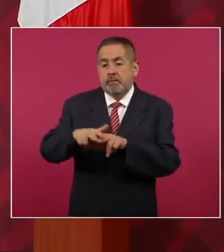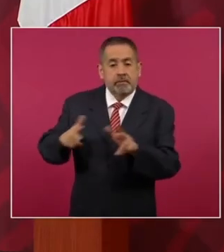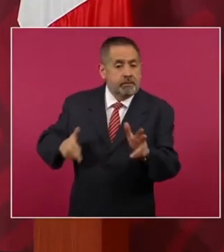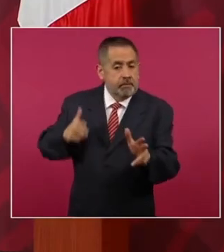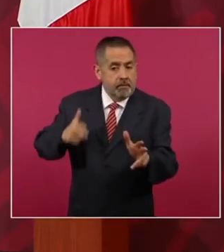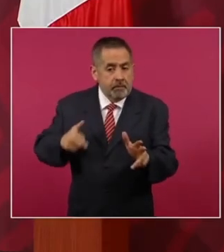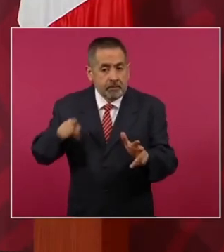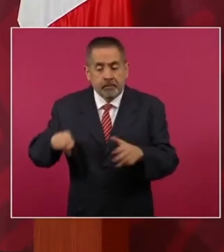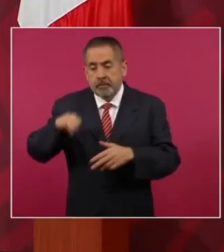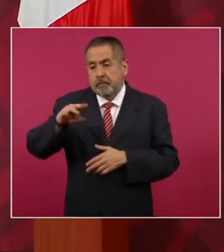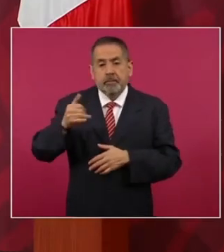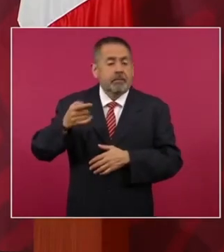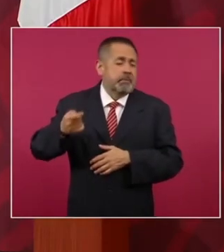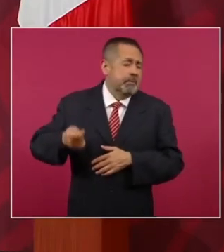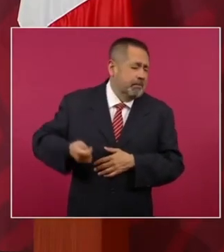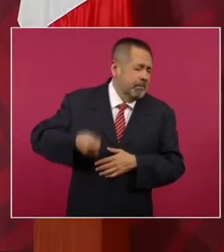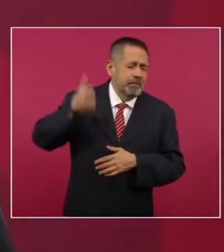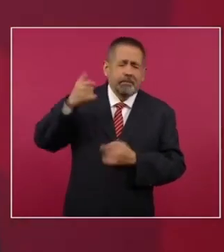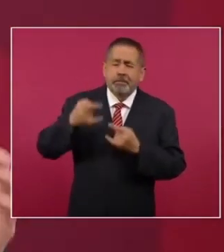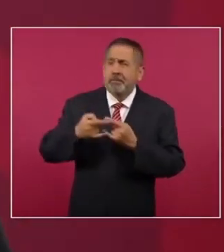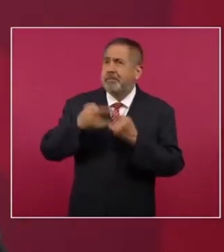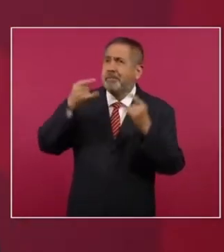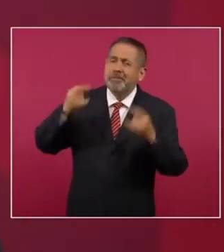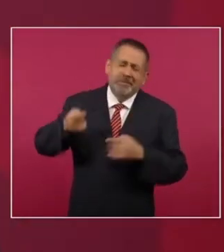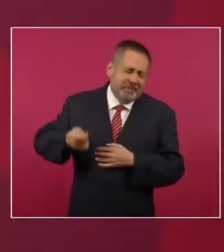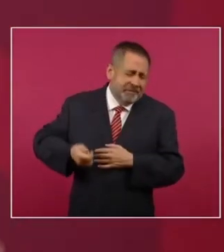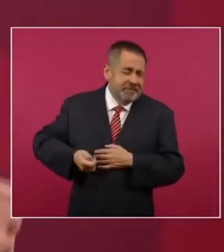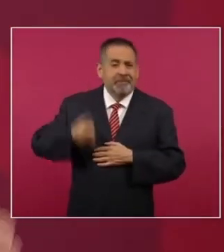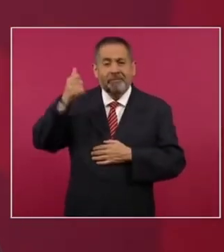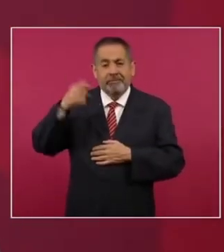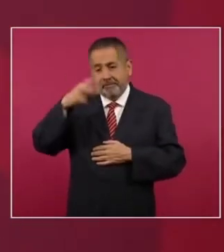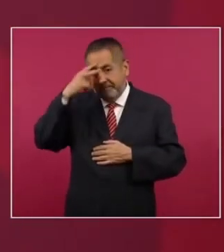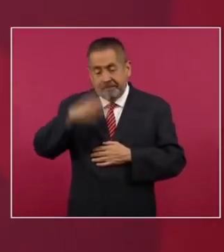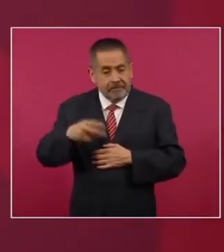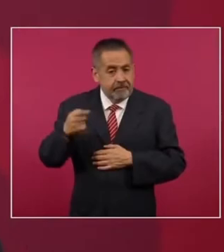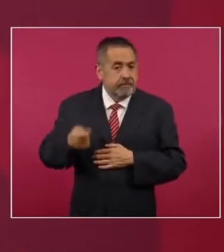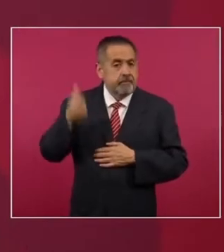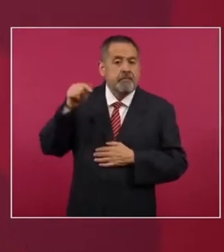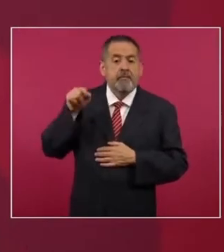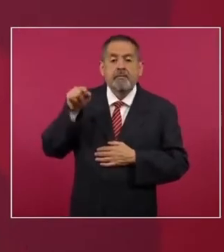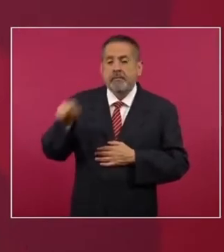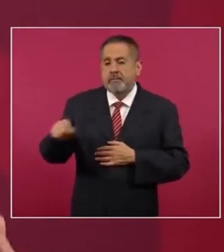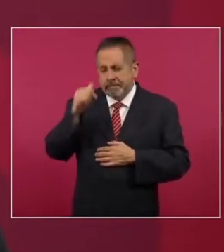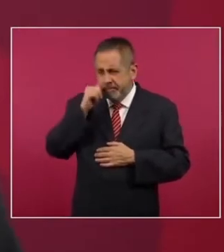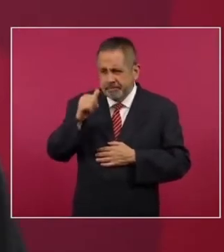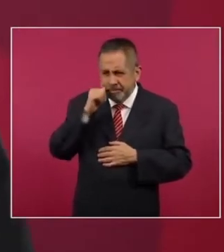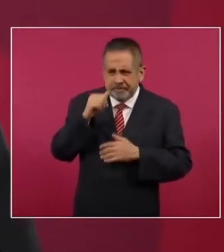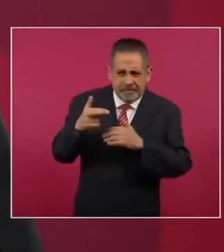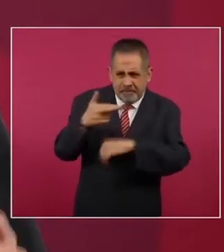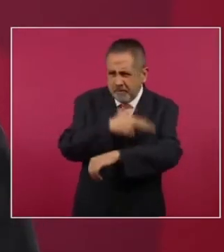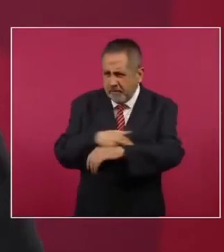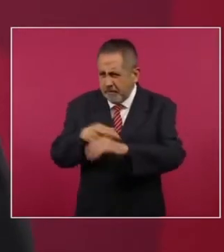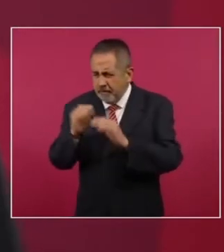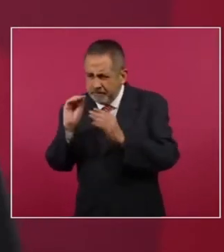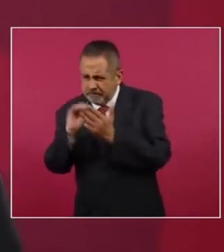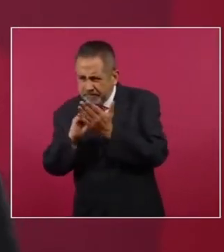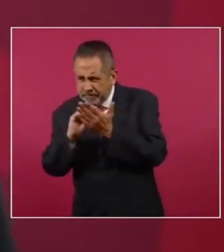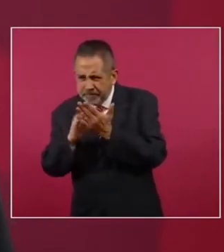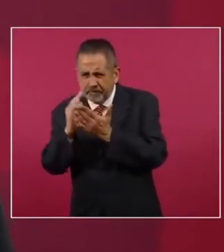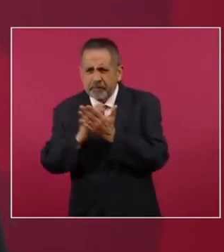primera vez en México, ha implementado de forma sistemática la